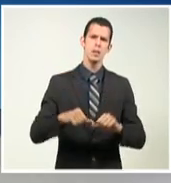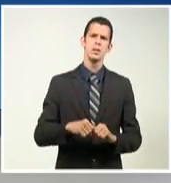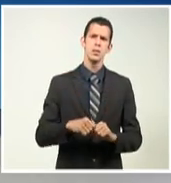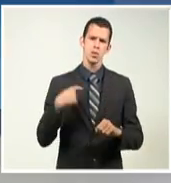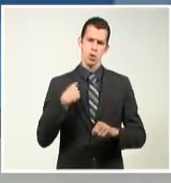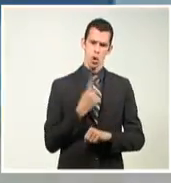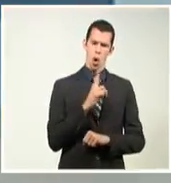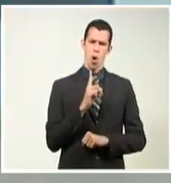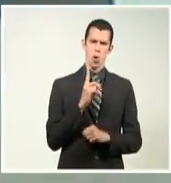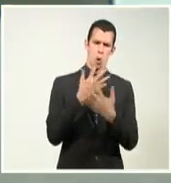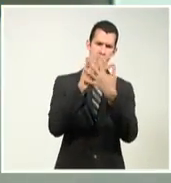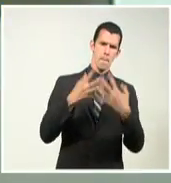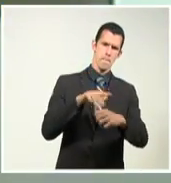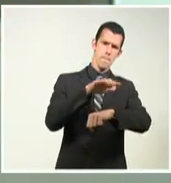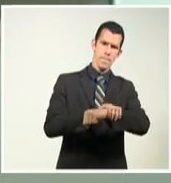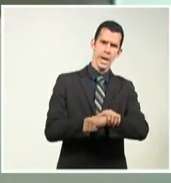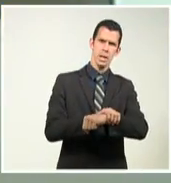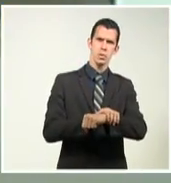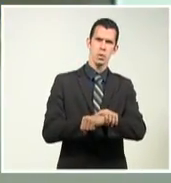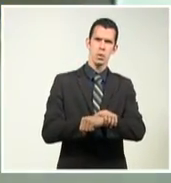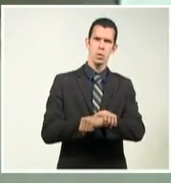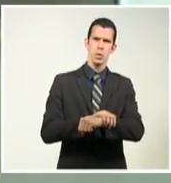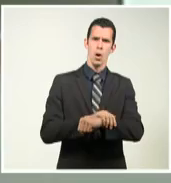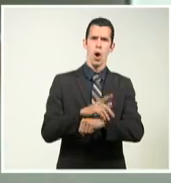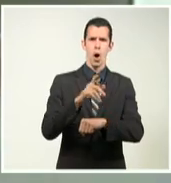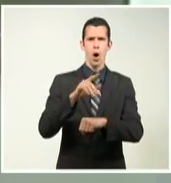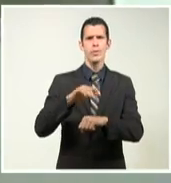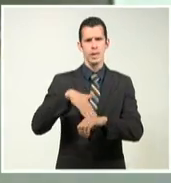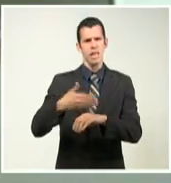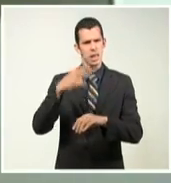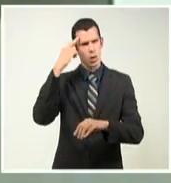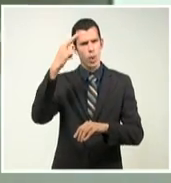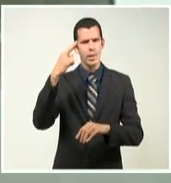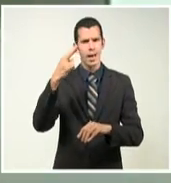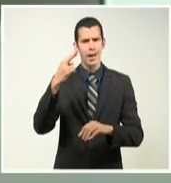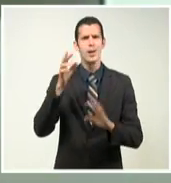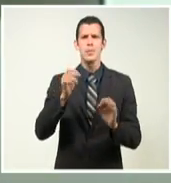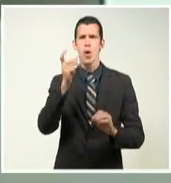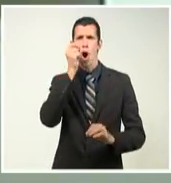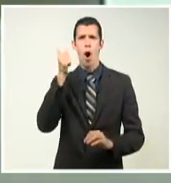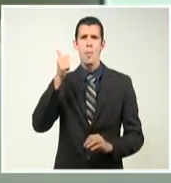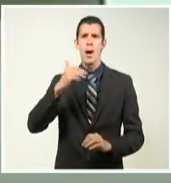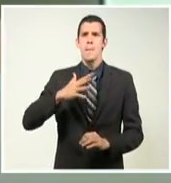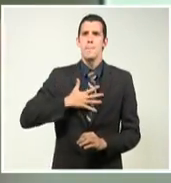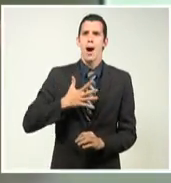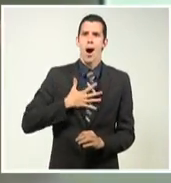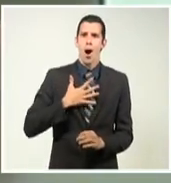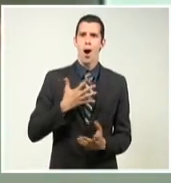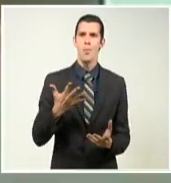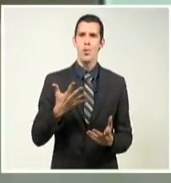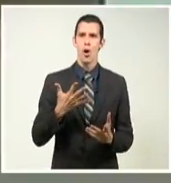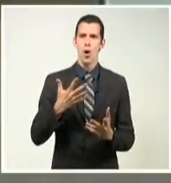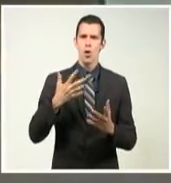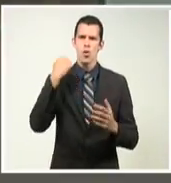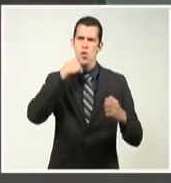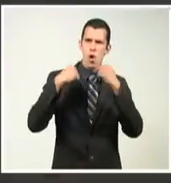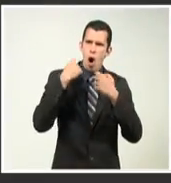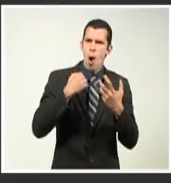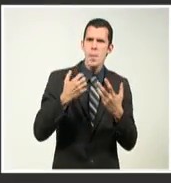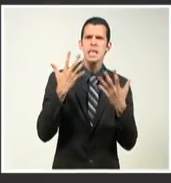celda? Después vimos el video de la mesa, de la cabeza, de las autolesiones. Parece que Quiñones tenía una